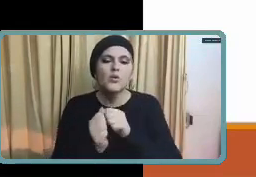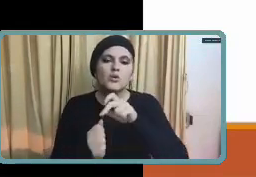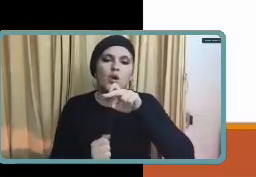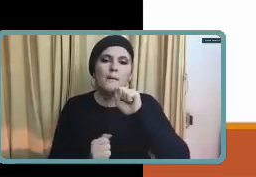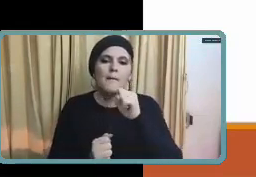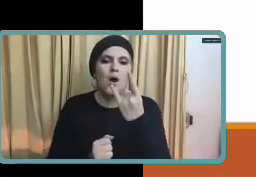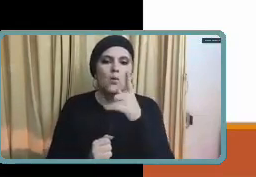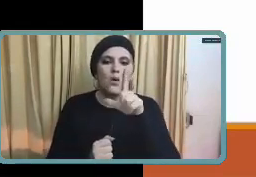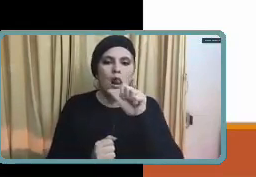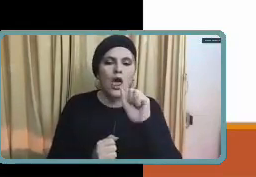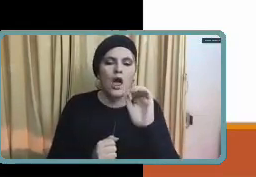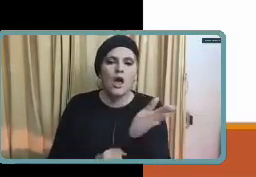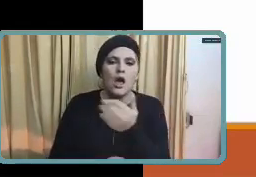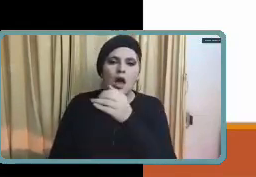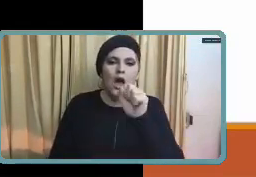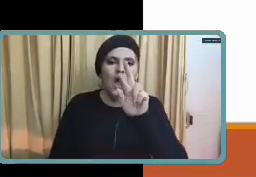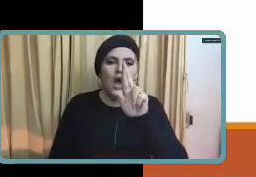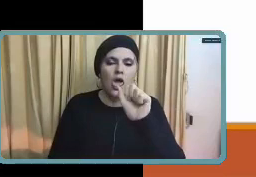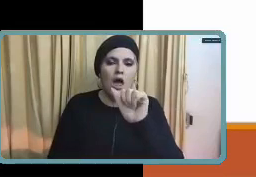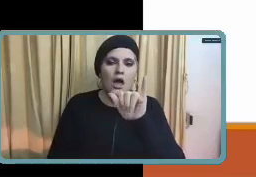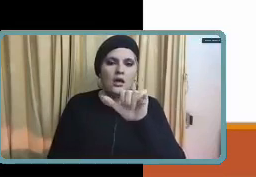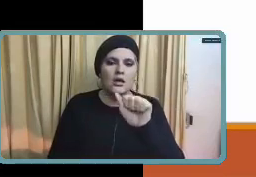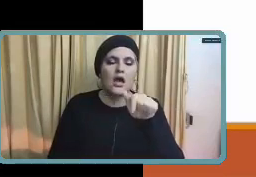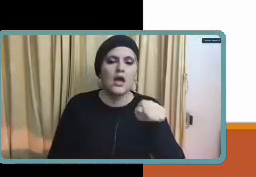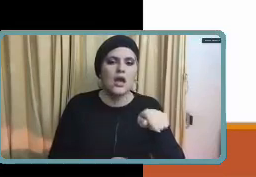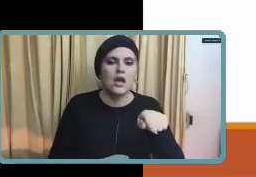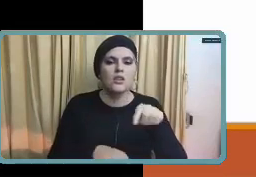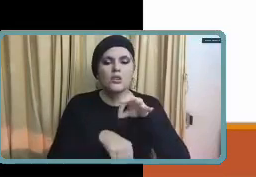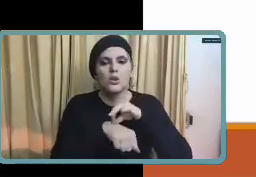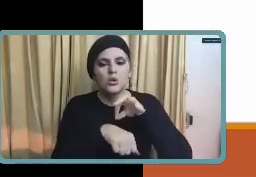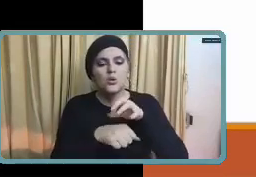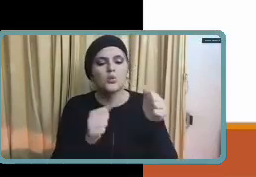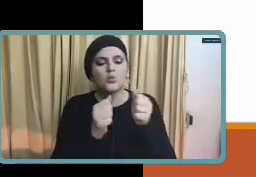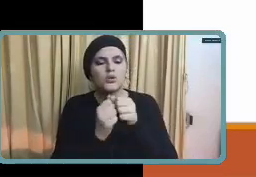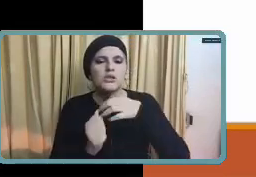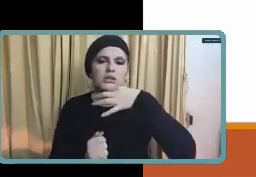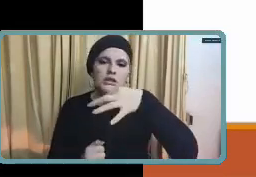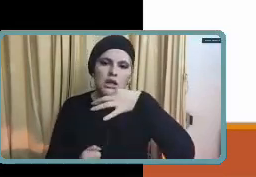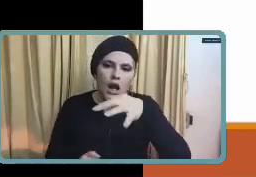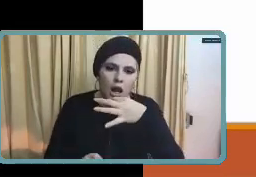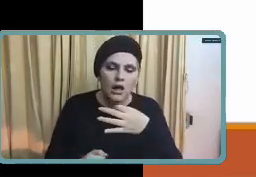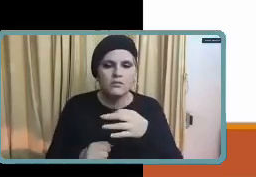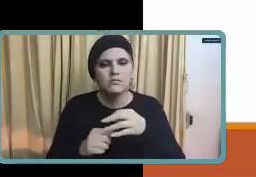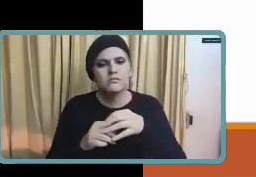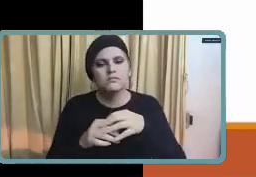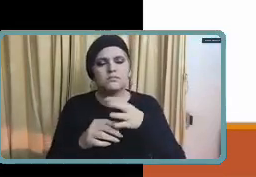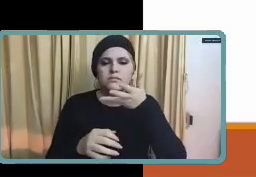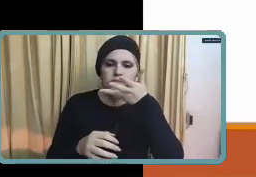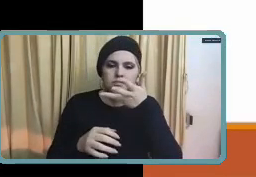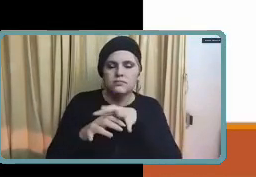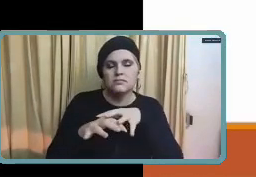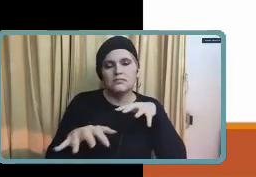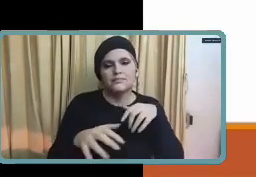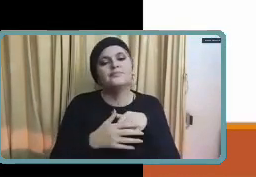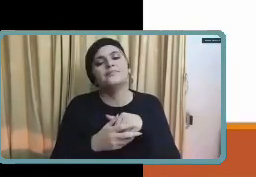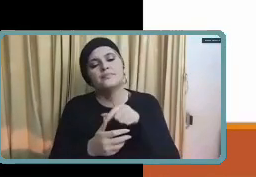familia, especialista de adolescencia, nos hicieron esta excelente charla que también se las recomiendo y que está en nuestro